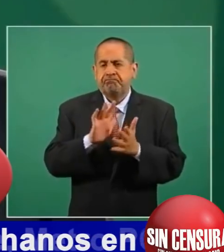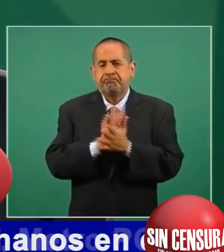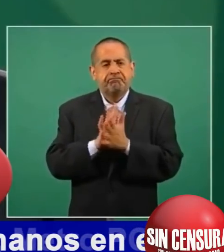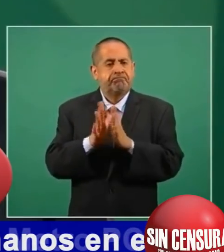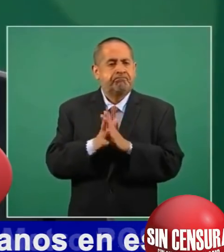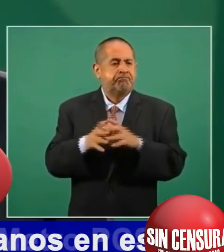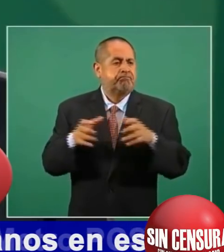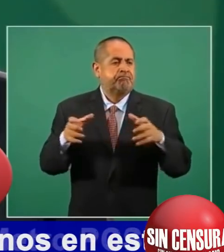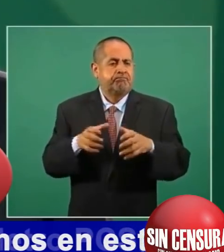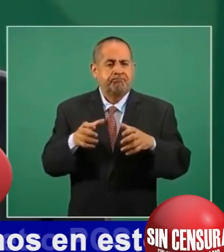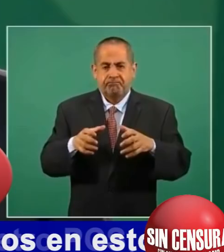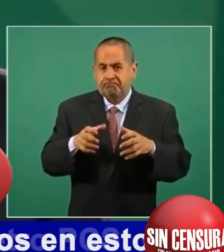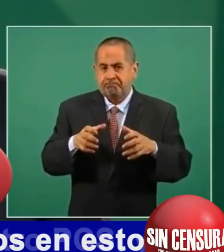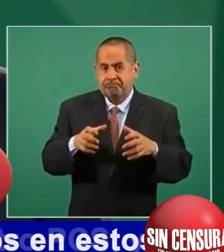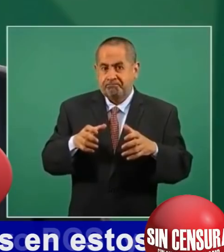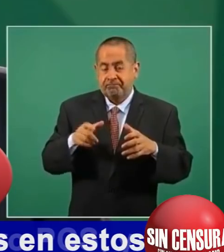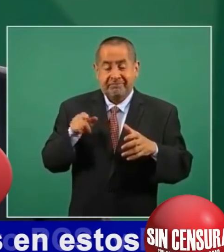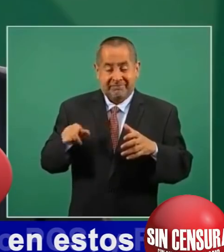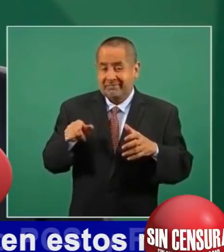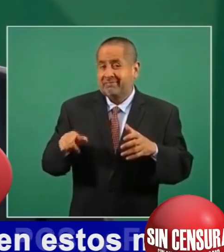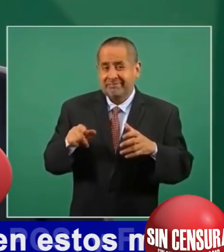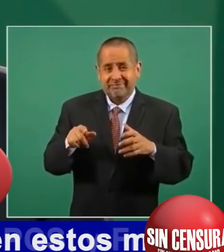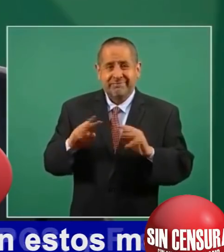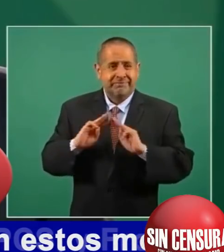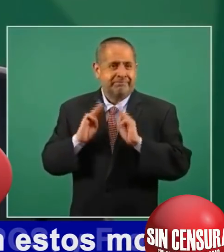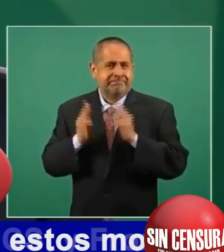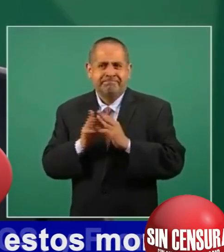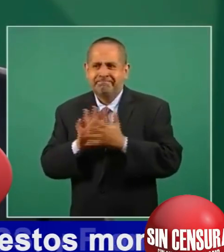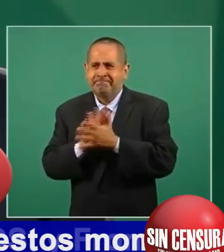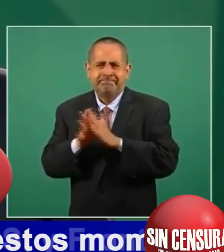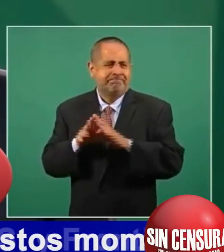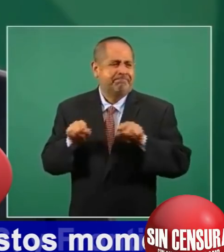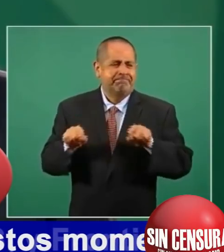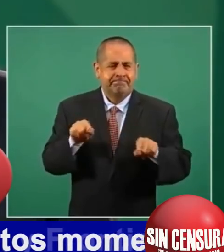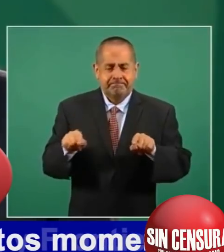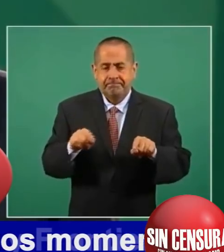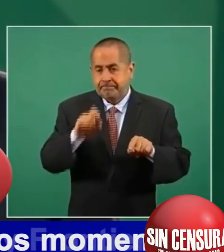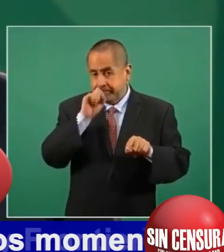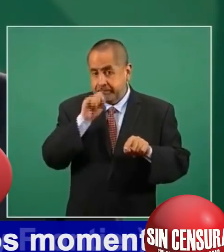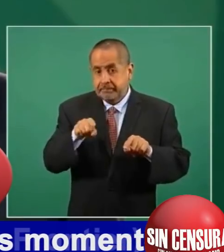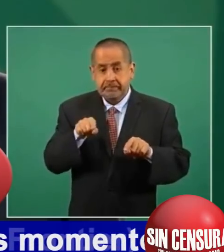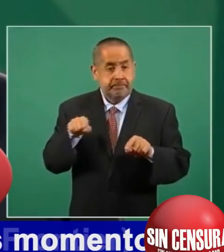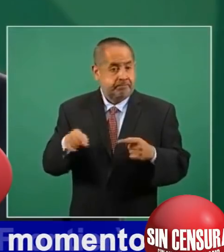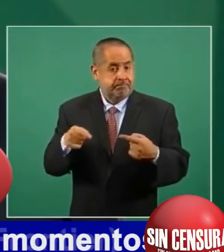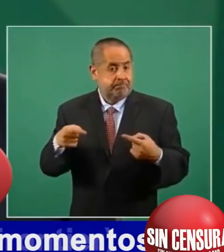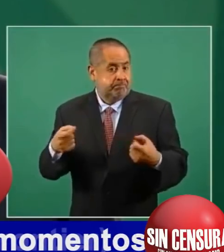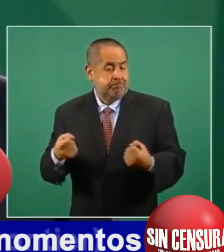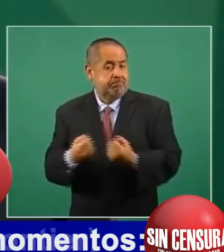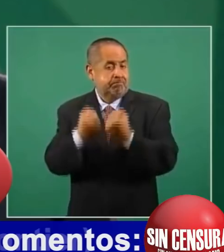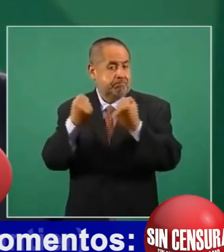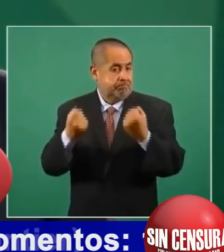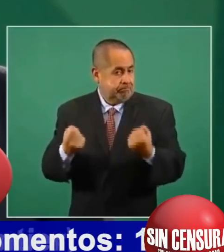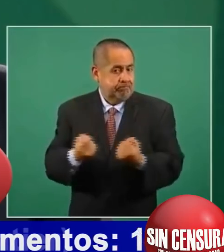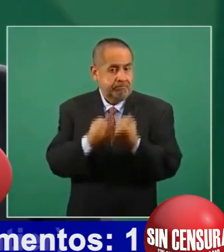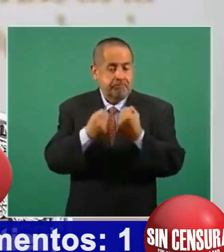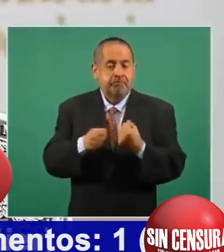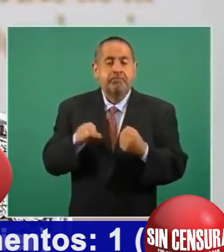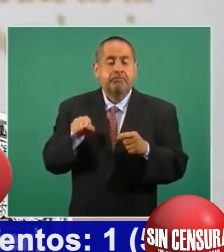de delincuentes y también enfrentamientos entre delincuentes y